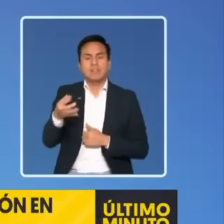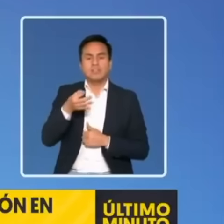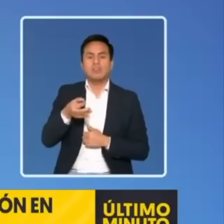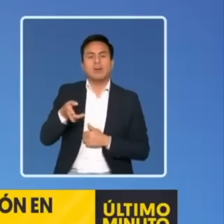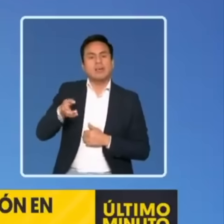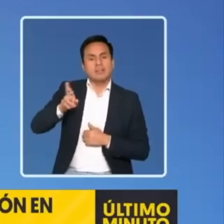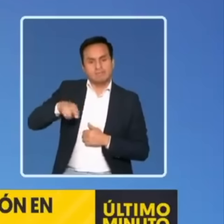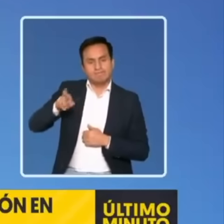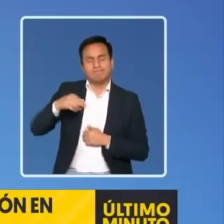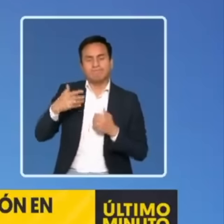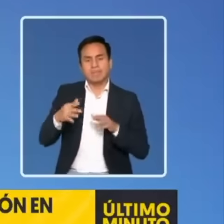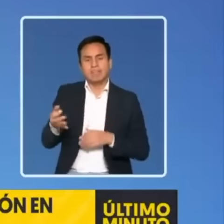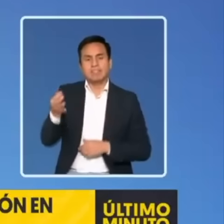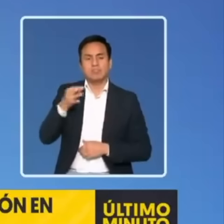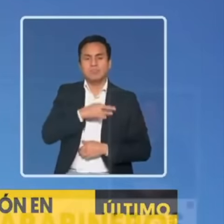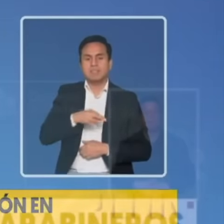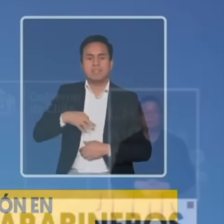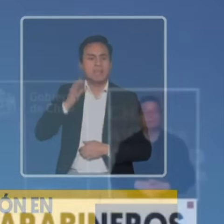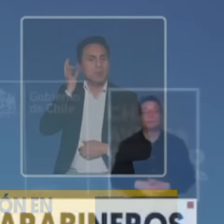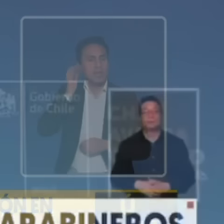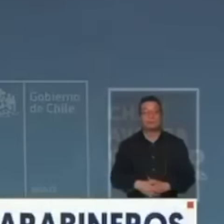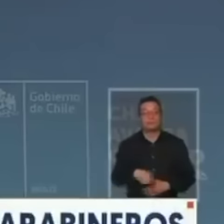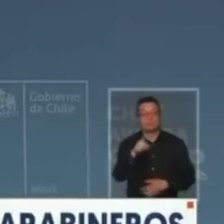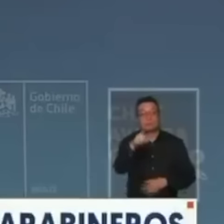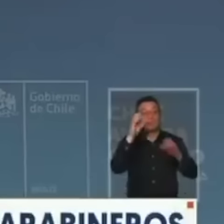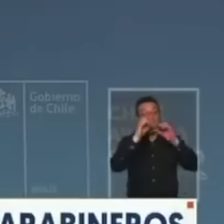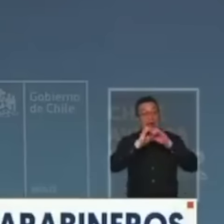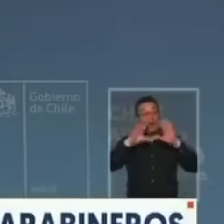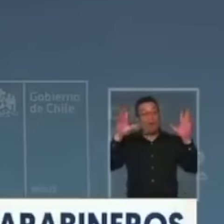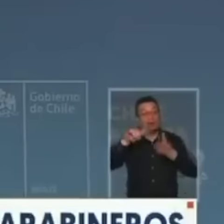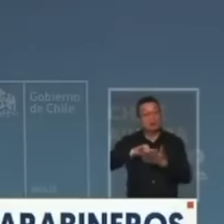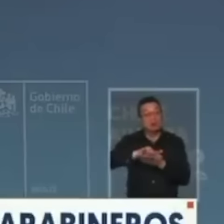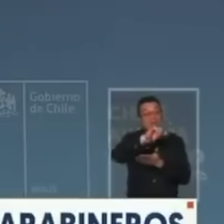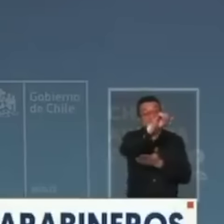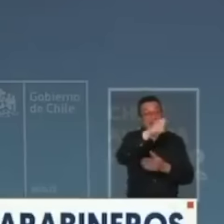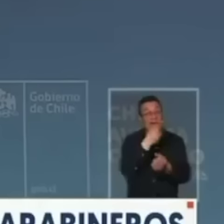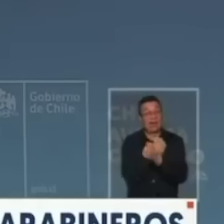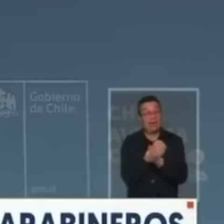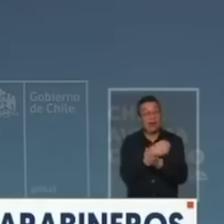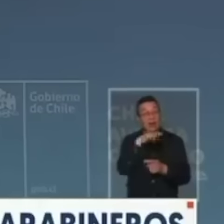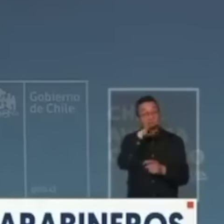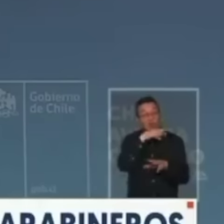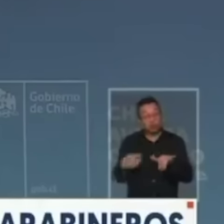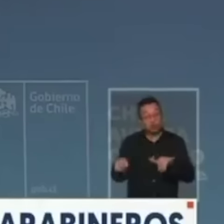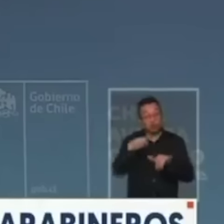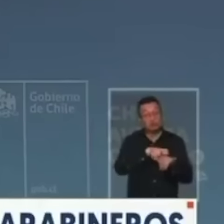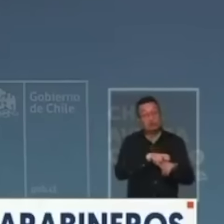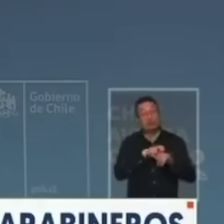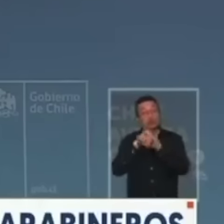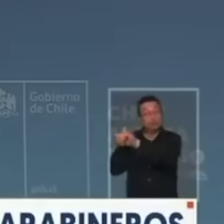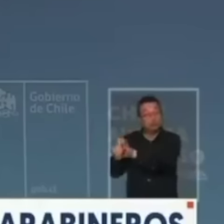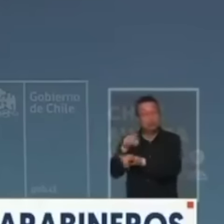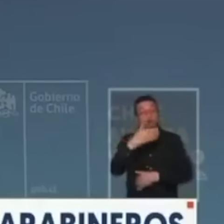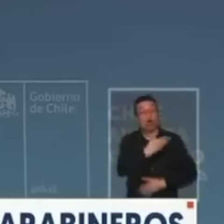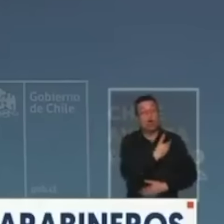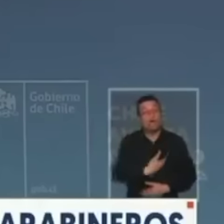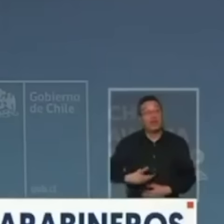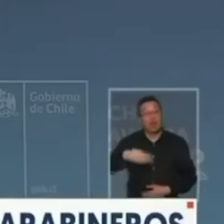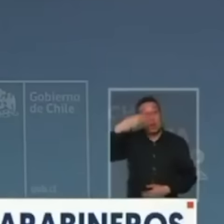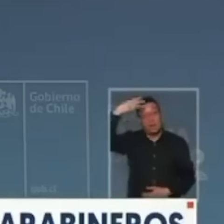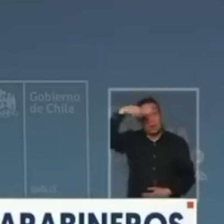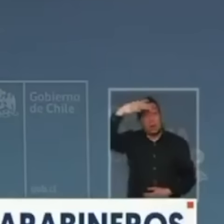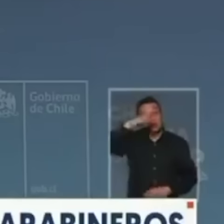reiteradas oportunidades nuestra ministra de la Mujer y Equidad. ¿Usted si es que el avión de carabineros fue usado para esta decisión del gobierno de que Manuel Monsalve fuera a su